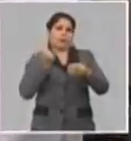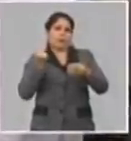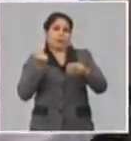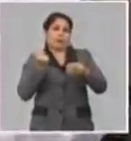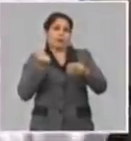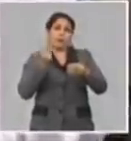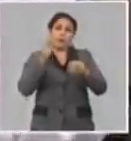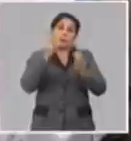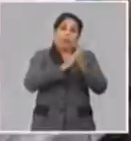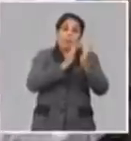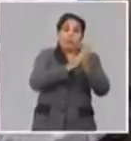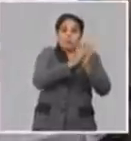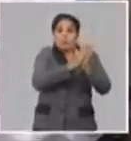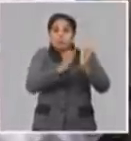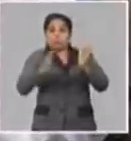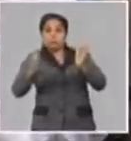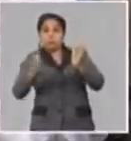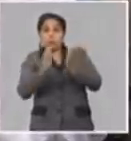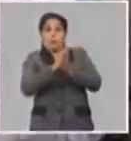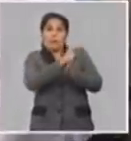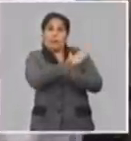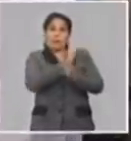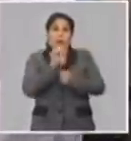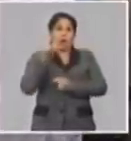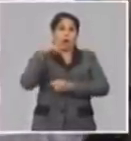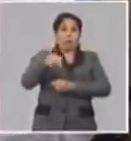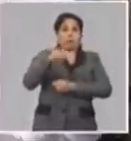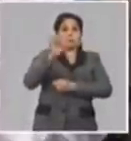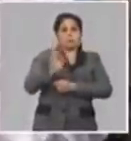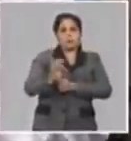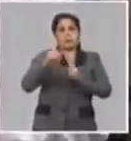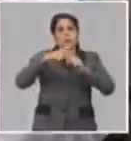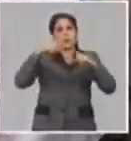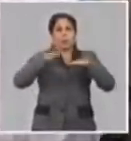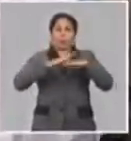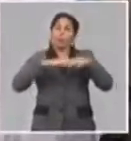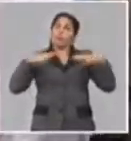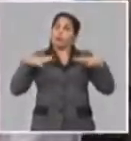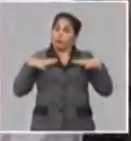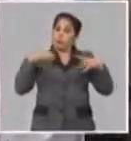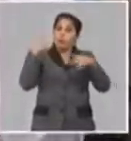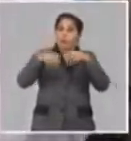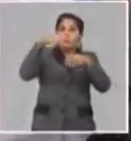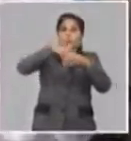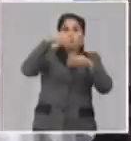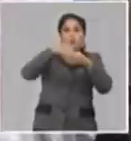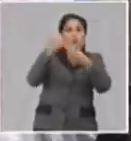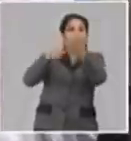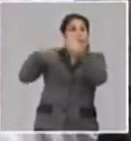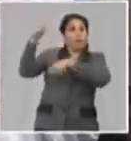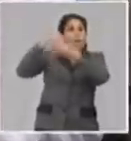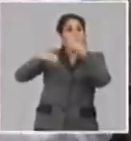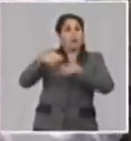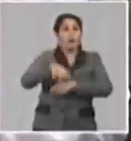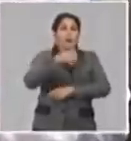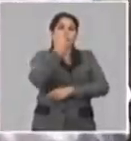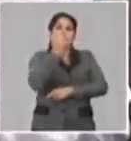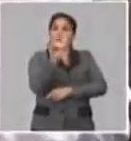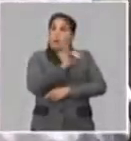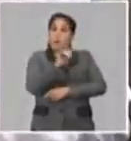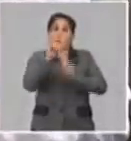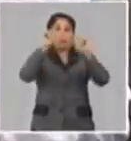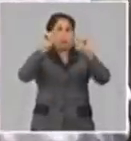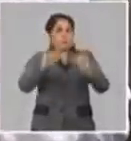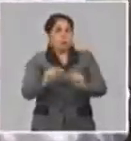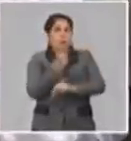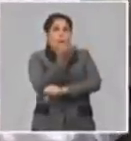periodo relativamente prolongado de tiempo con el tema del turismo, otros ingresos por exportaciones que también están afectados, hay disminución